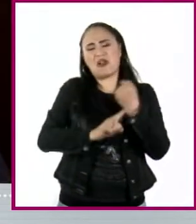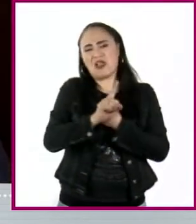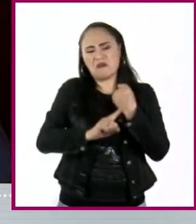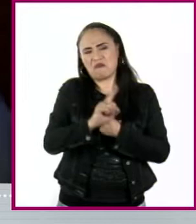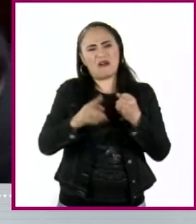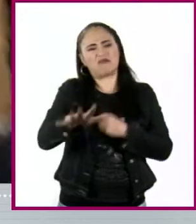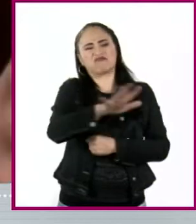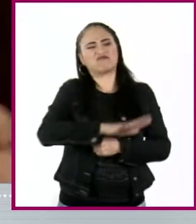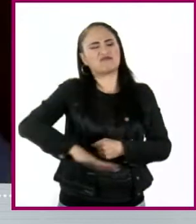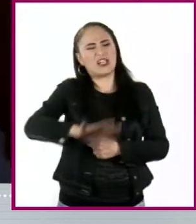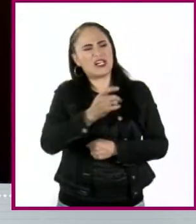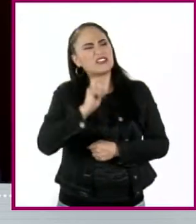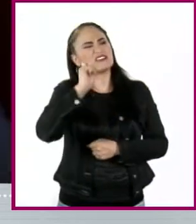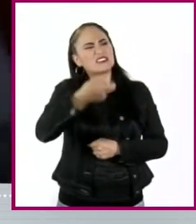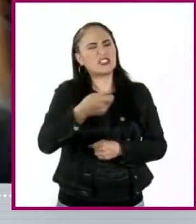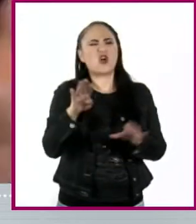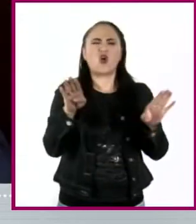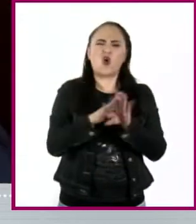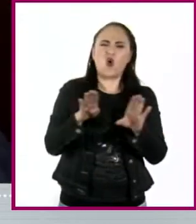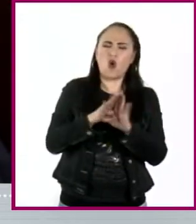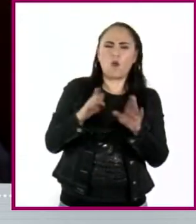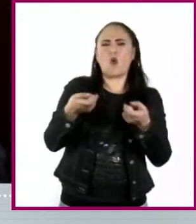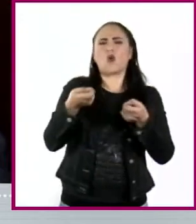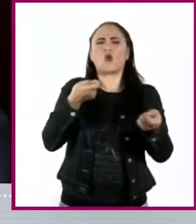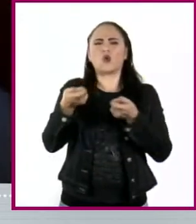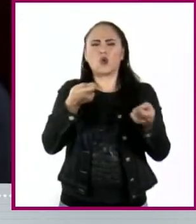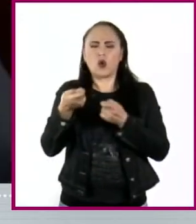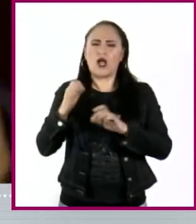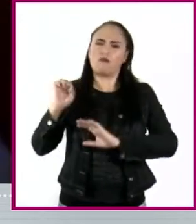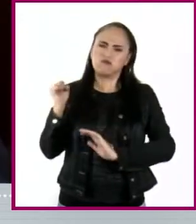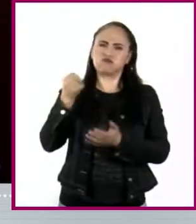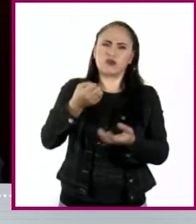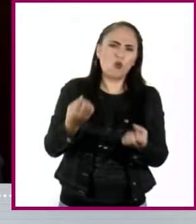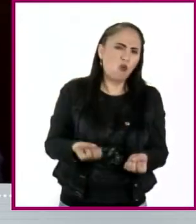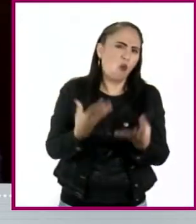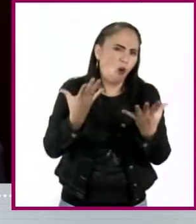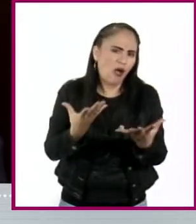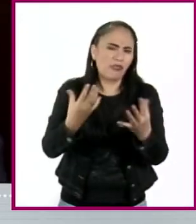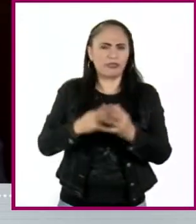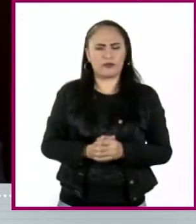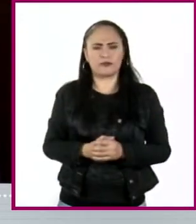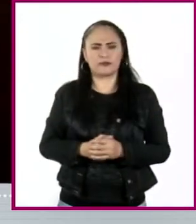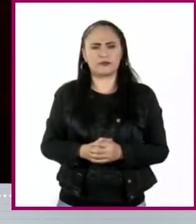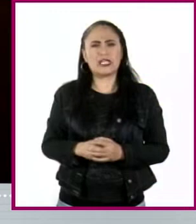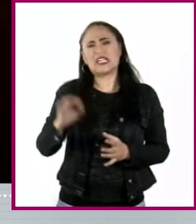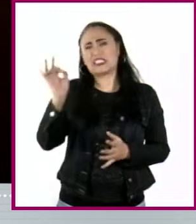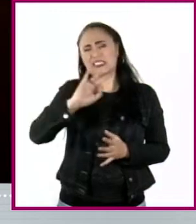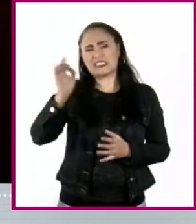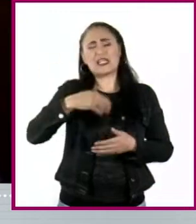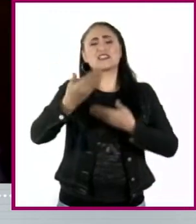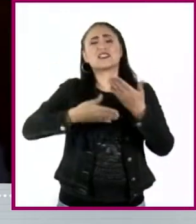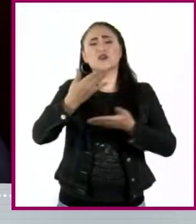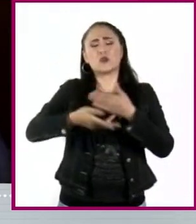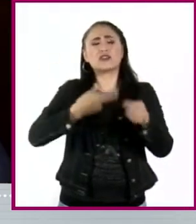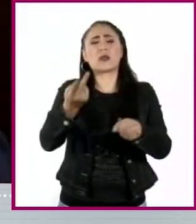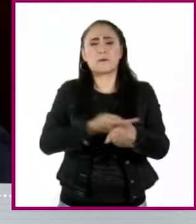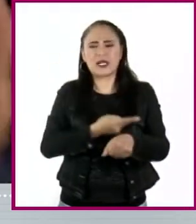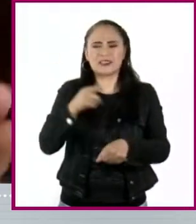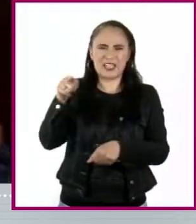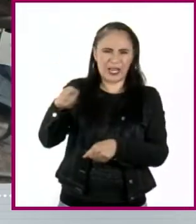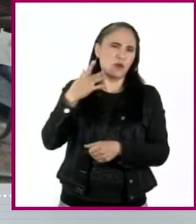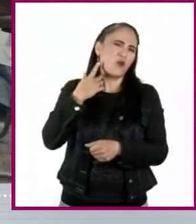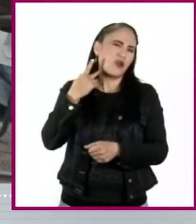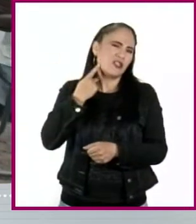de vista de gestión, normativo, financiero, económico, hasta posibles impactos políticos, pero el